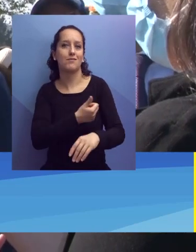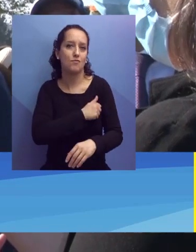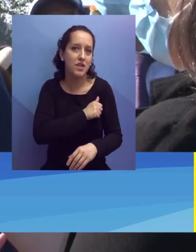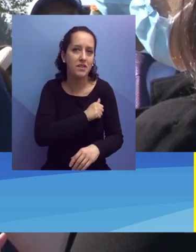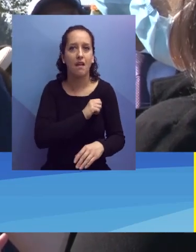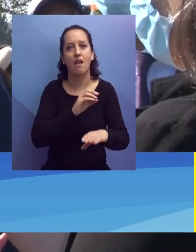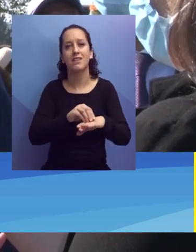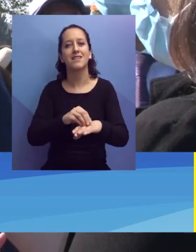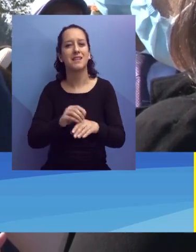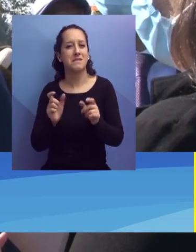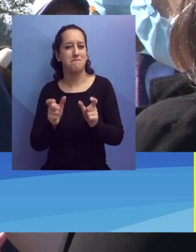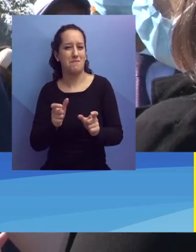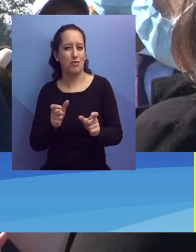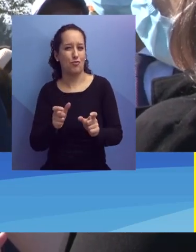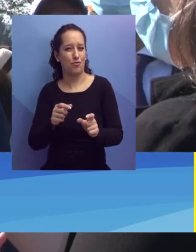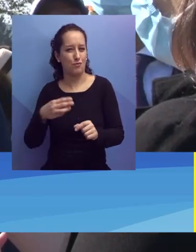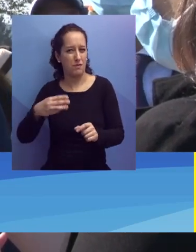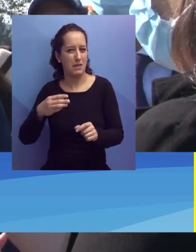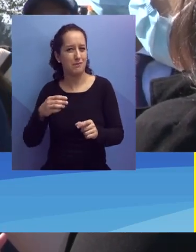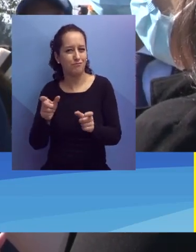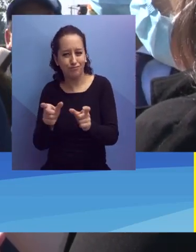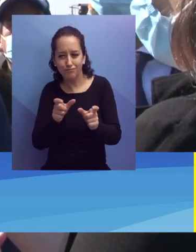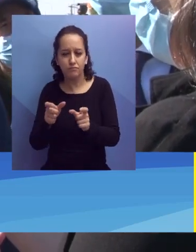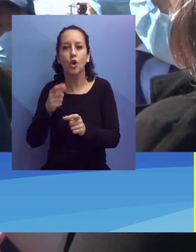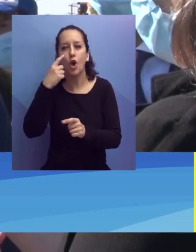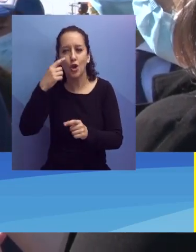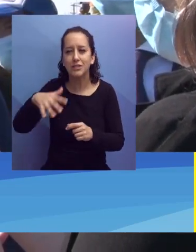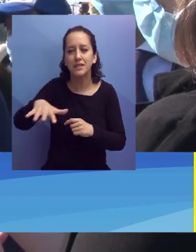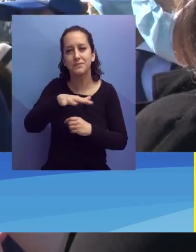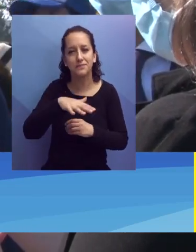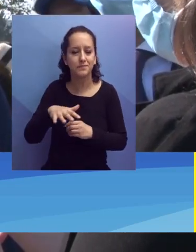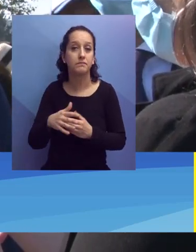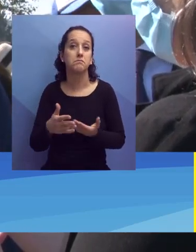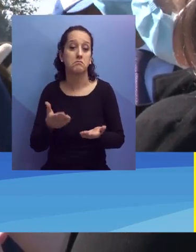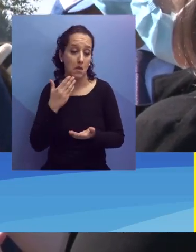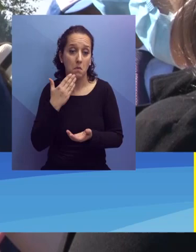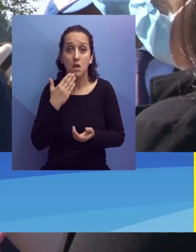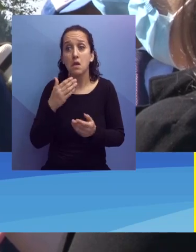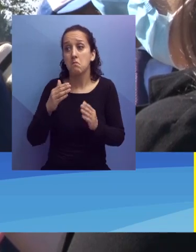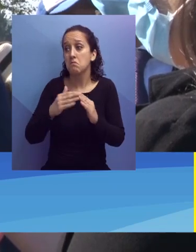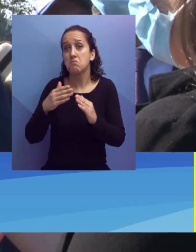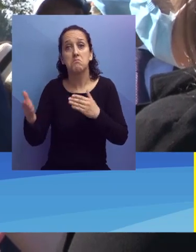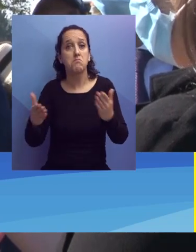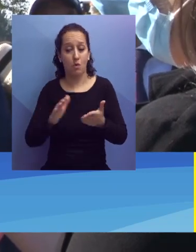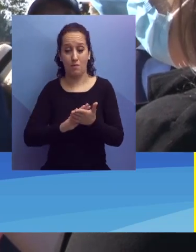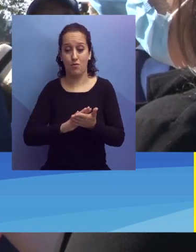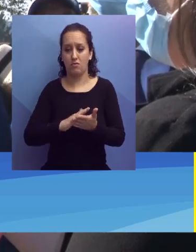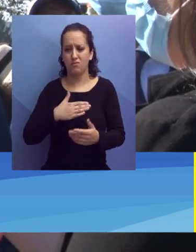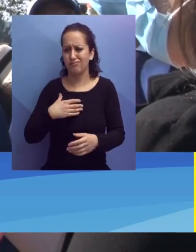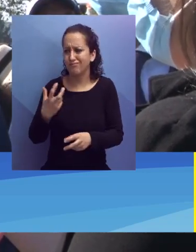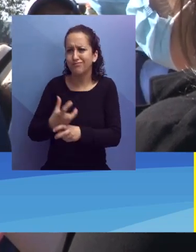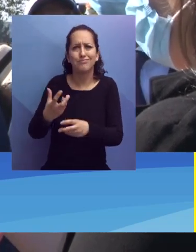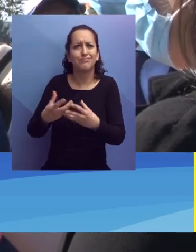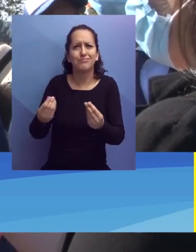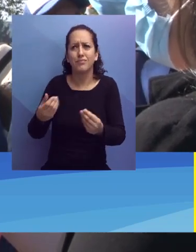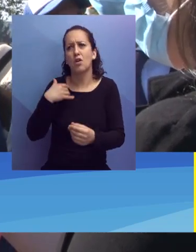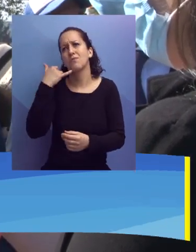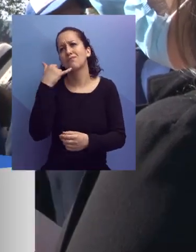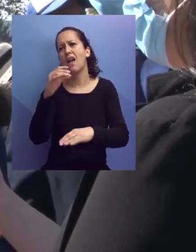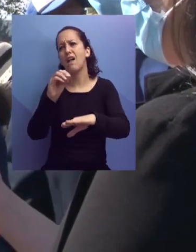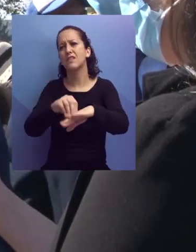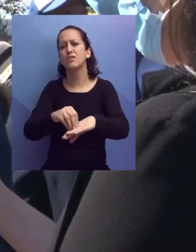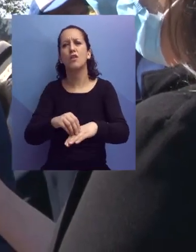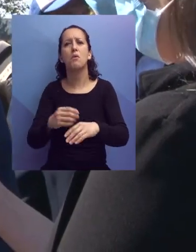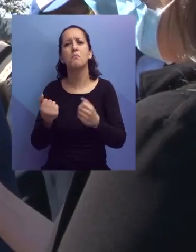inspectores municipales, que sean quienes conocen su territorio, su realidad, y además le damos la posibilidad que cuando un vecino le roban el auto, llame a su